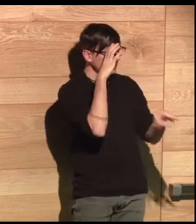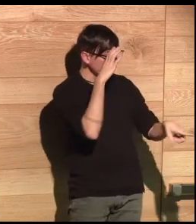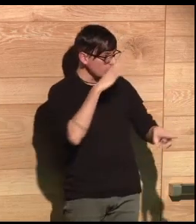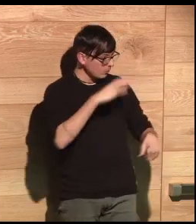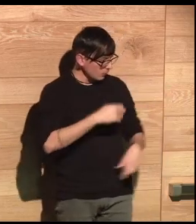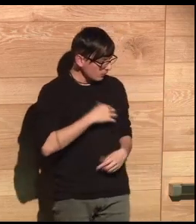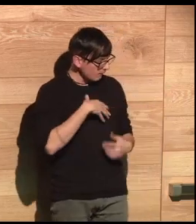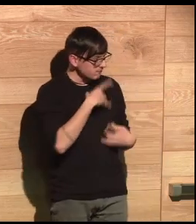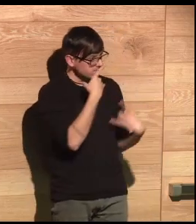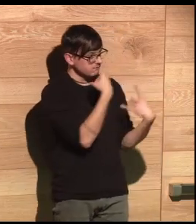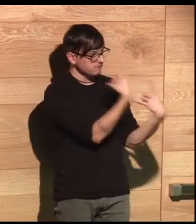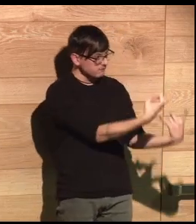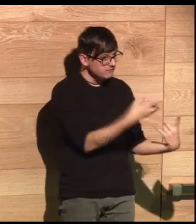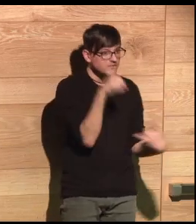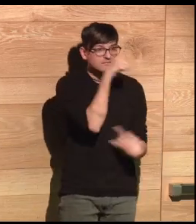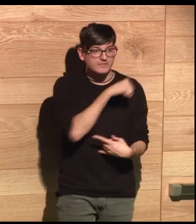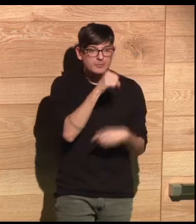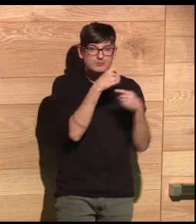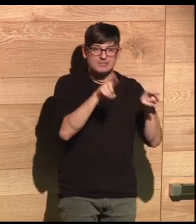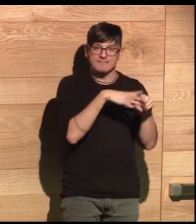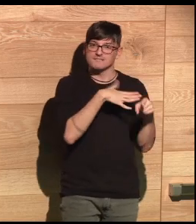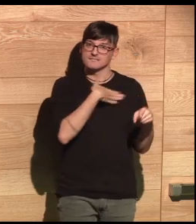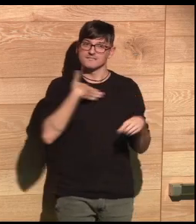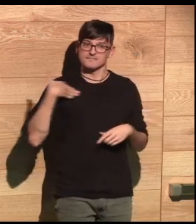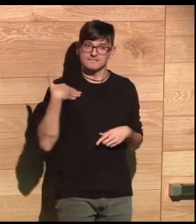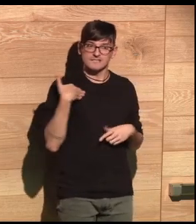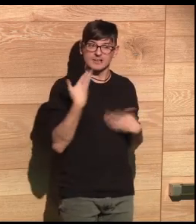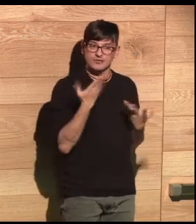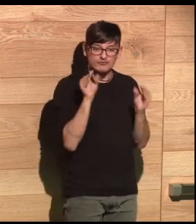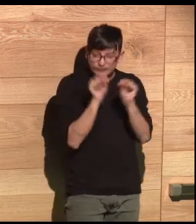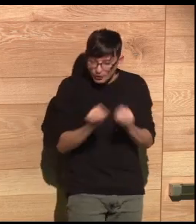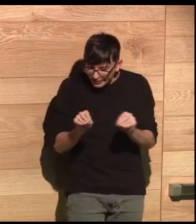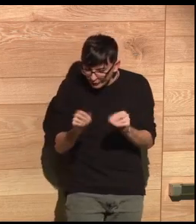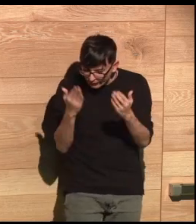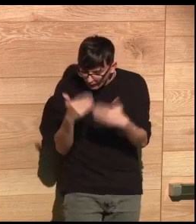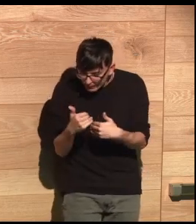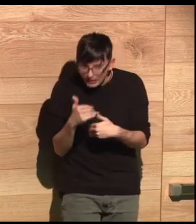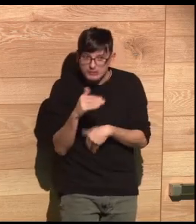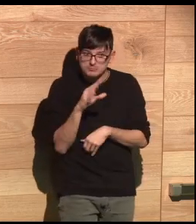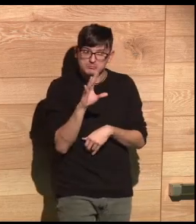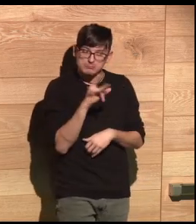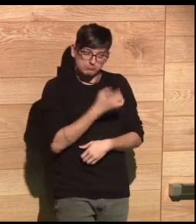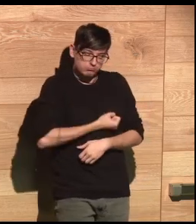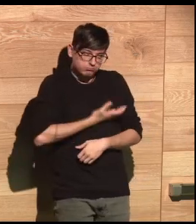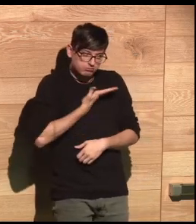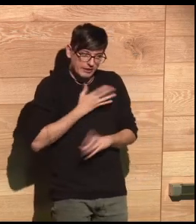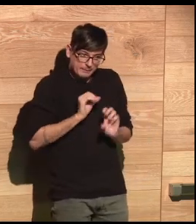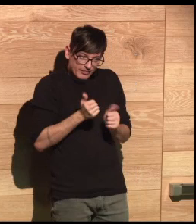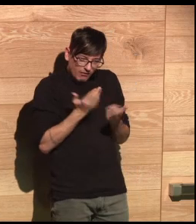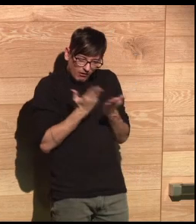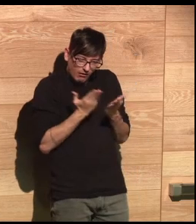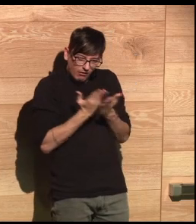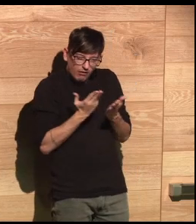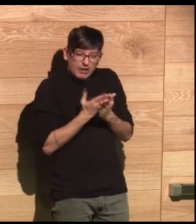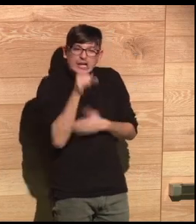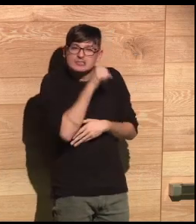que cantadora y músico sería. No tenía formación, pero sí duende y tesón, así que empezó a estudiar cómo